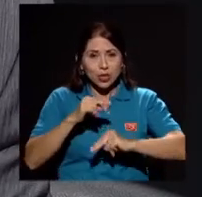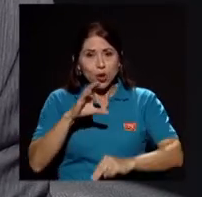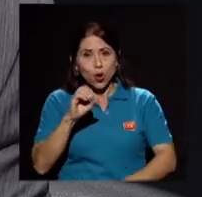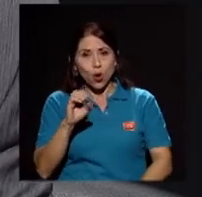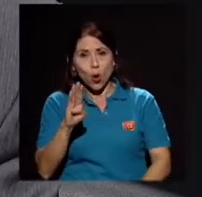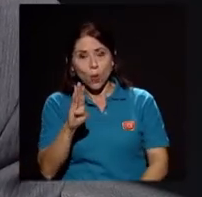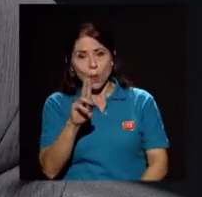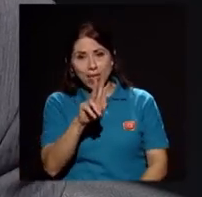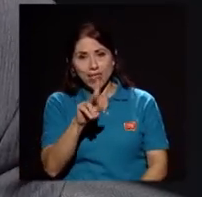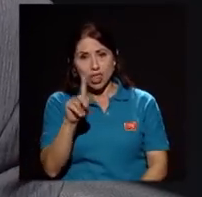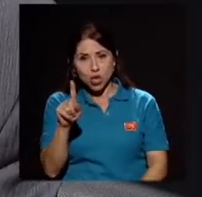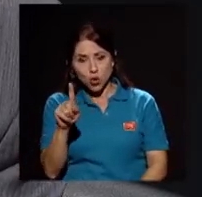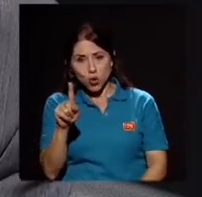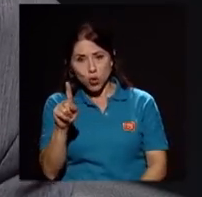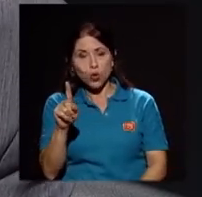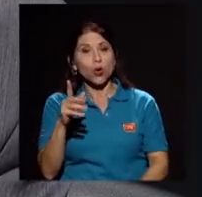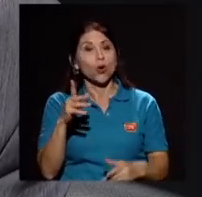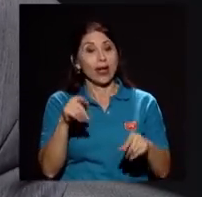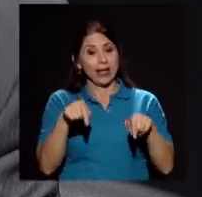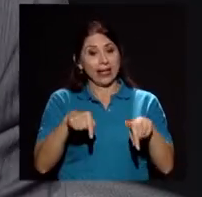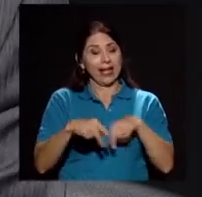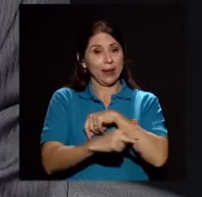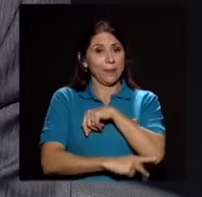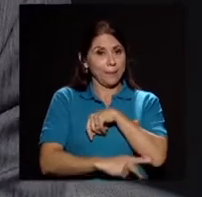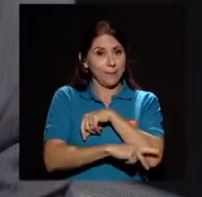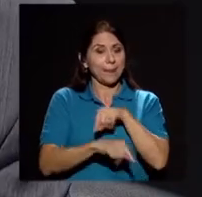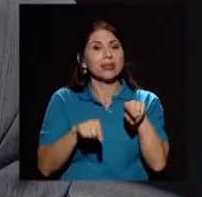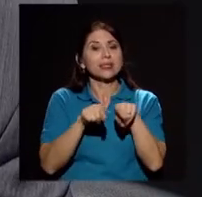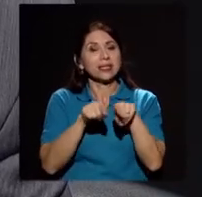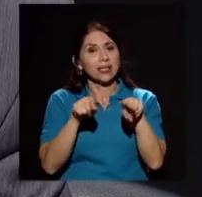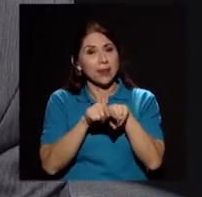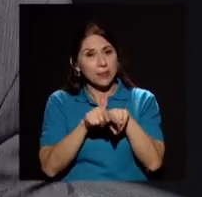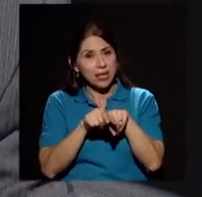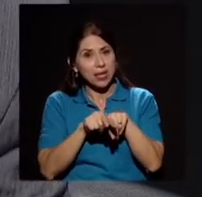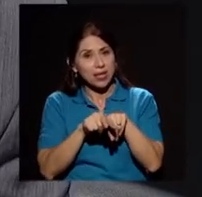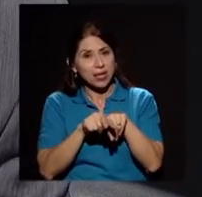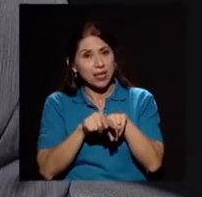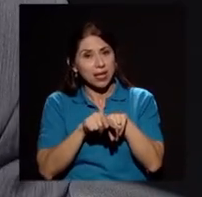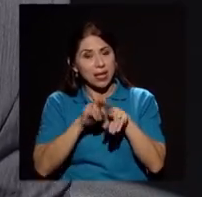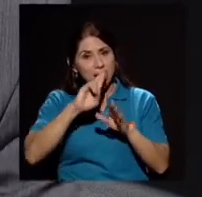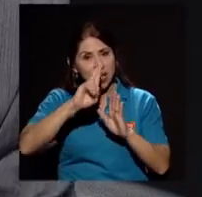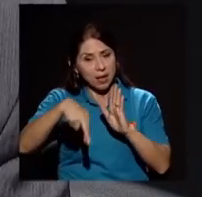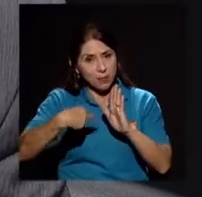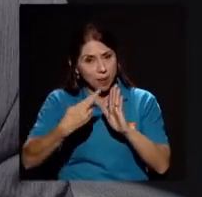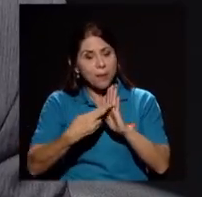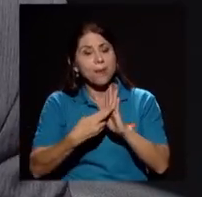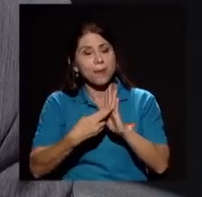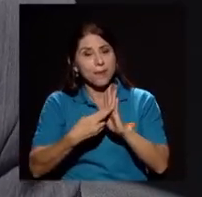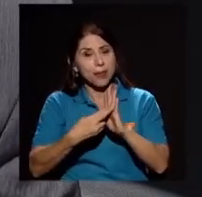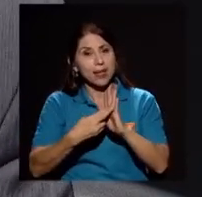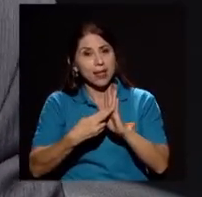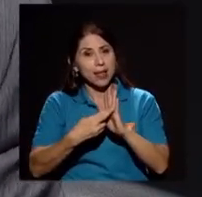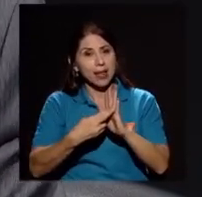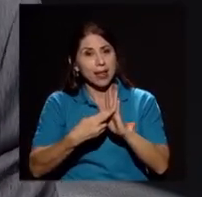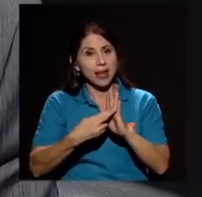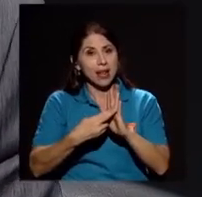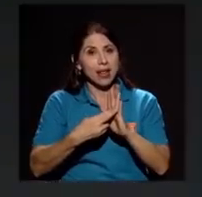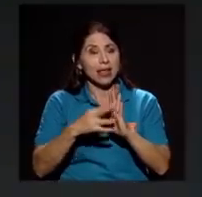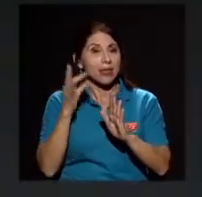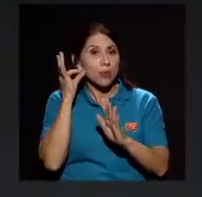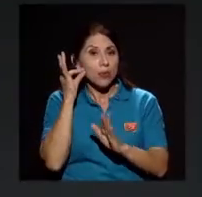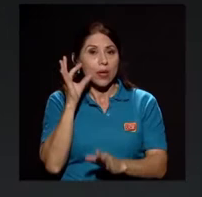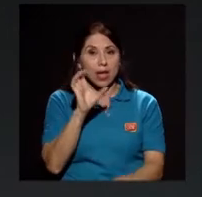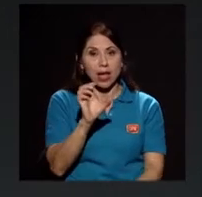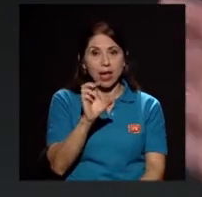el país y también el papel que desempeña christina figueres